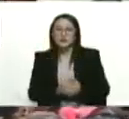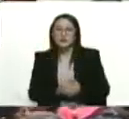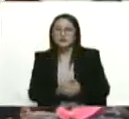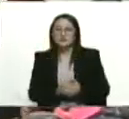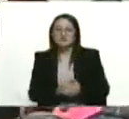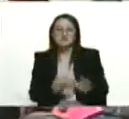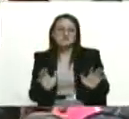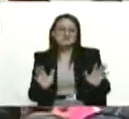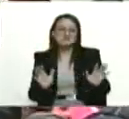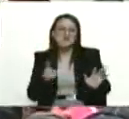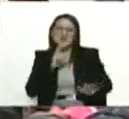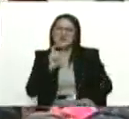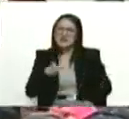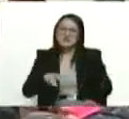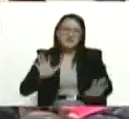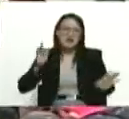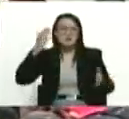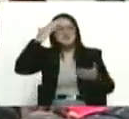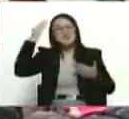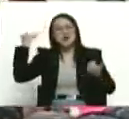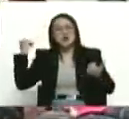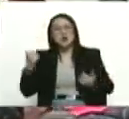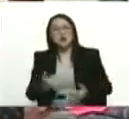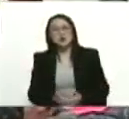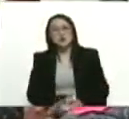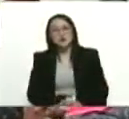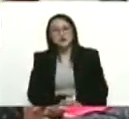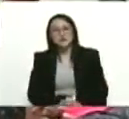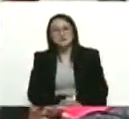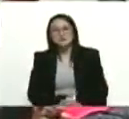visto, no me acuerdo.